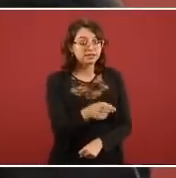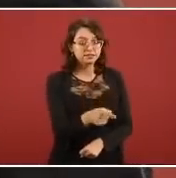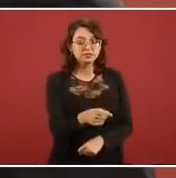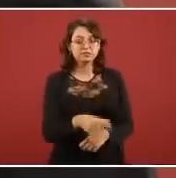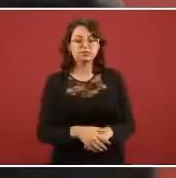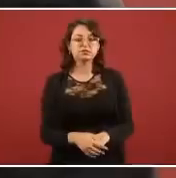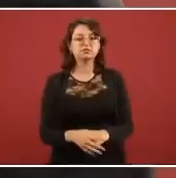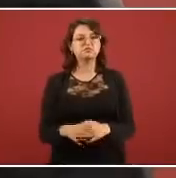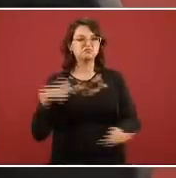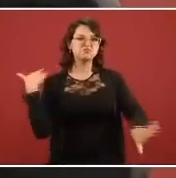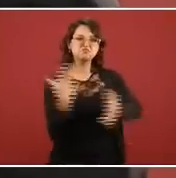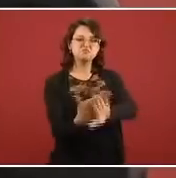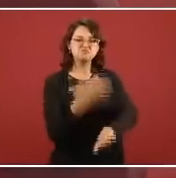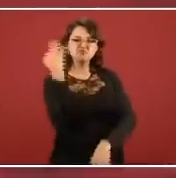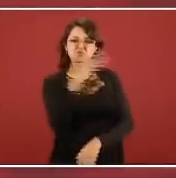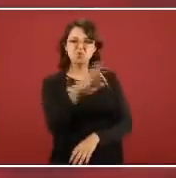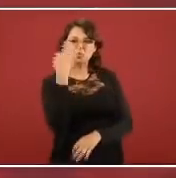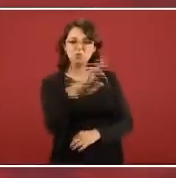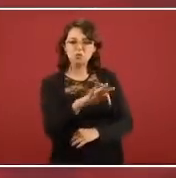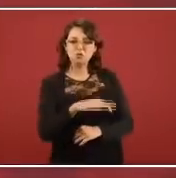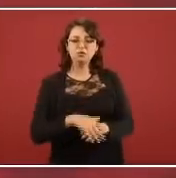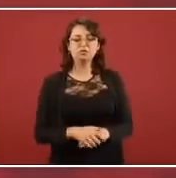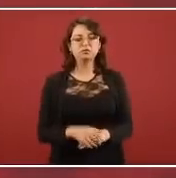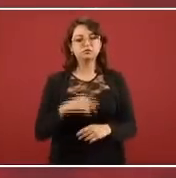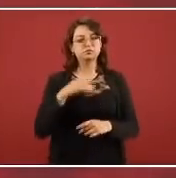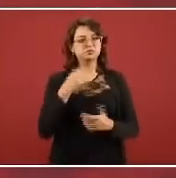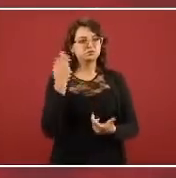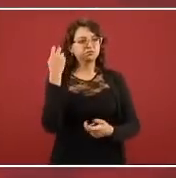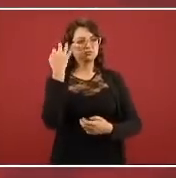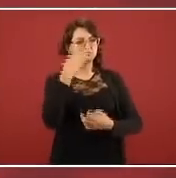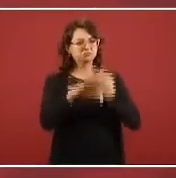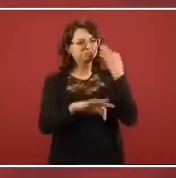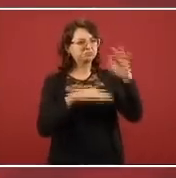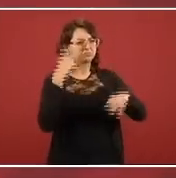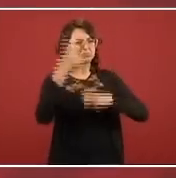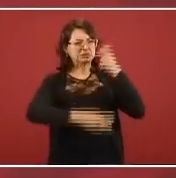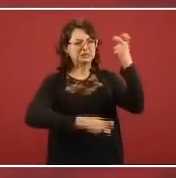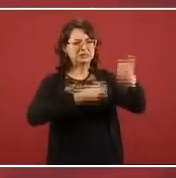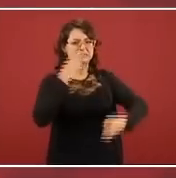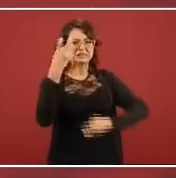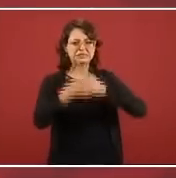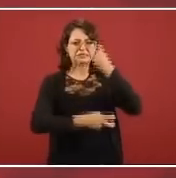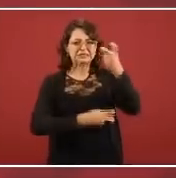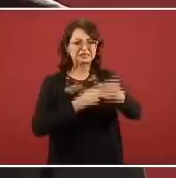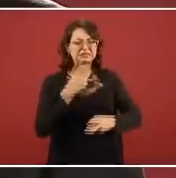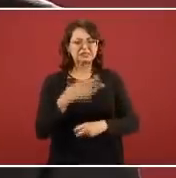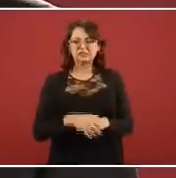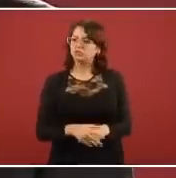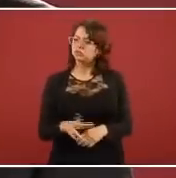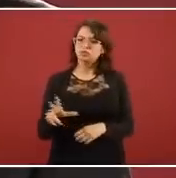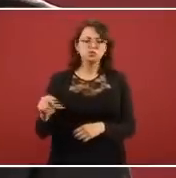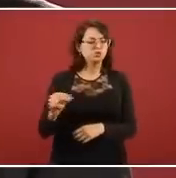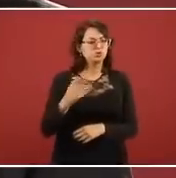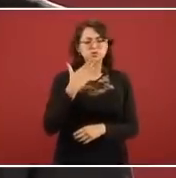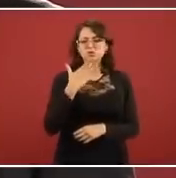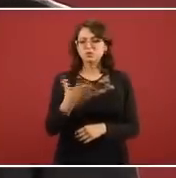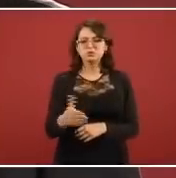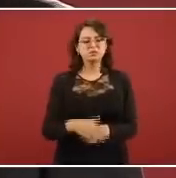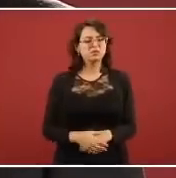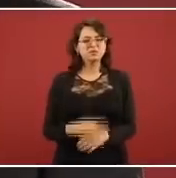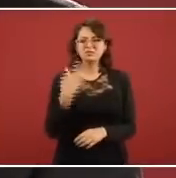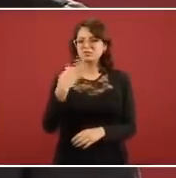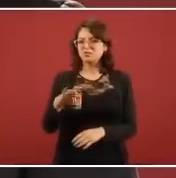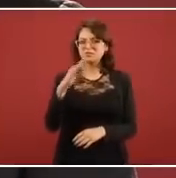y lo agreden y lo insultan de manera indebida,